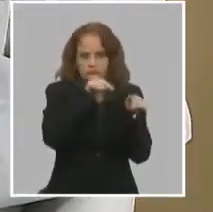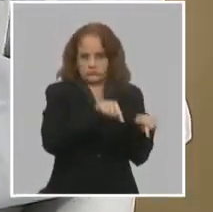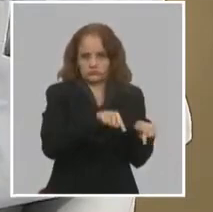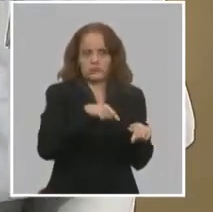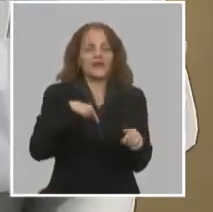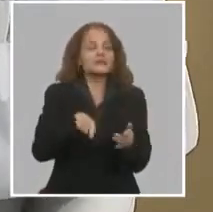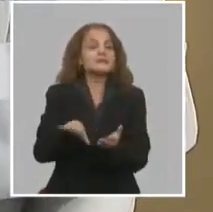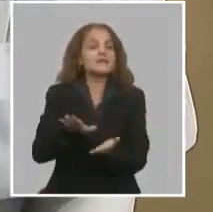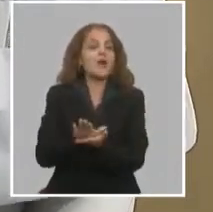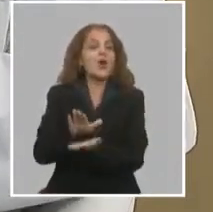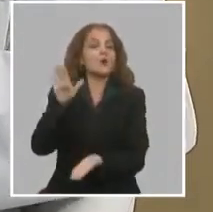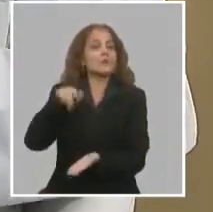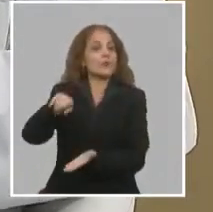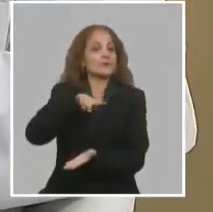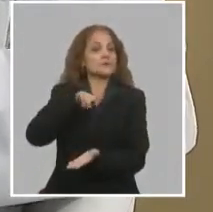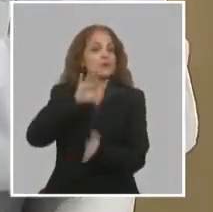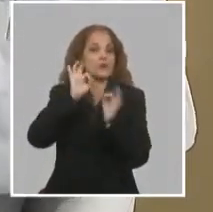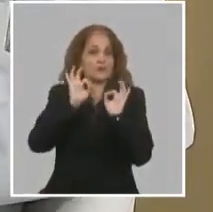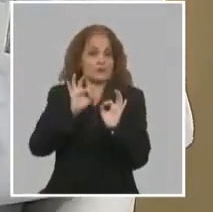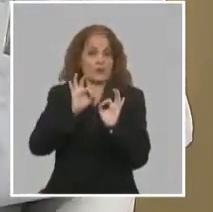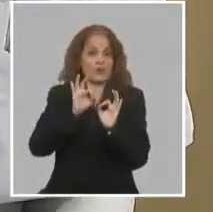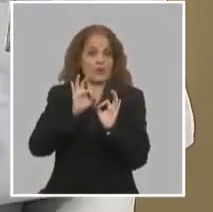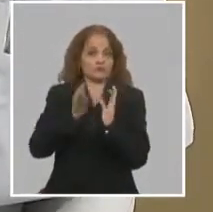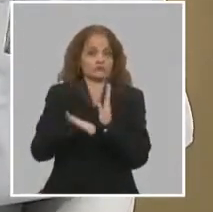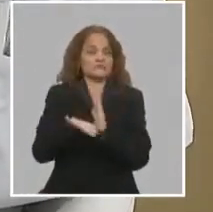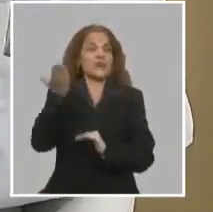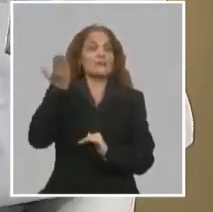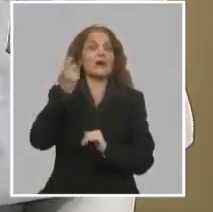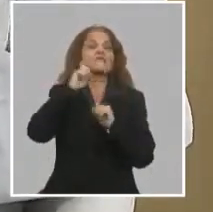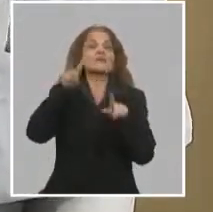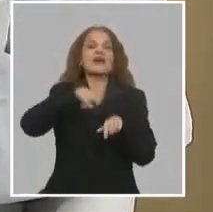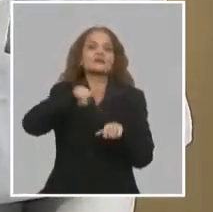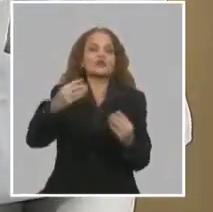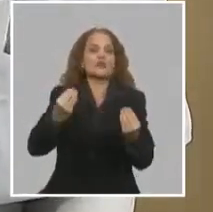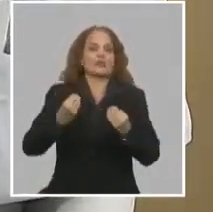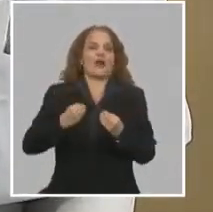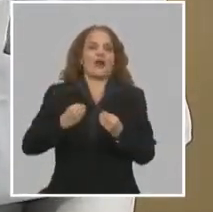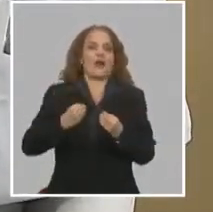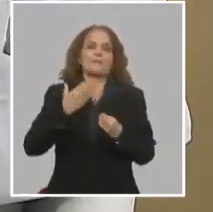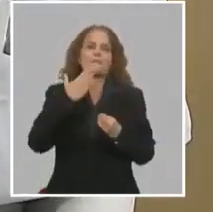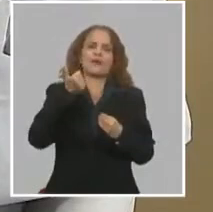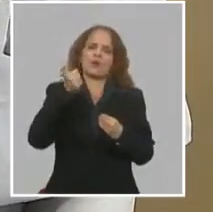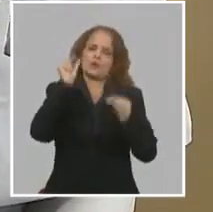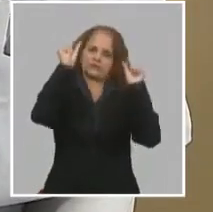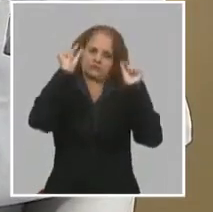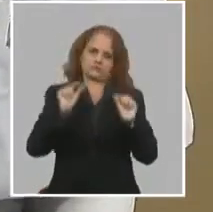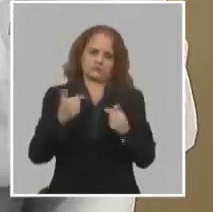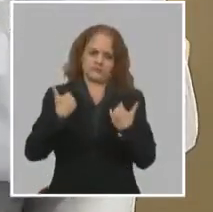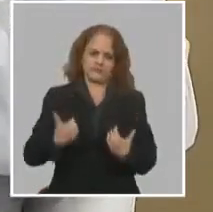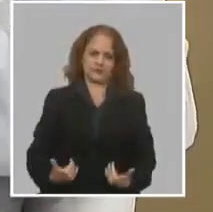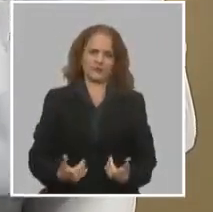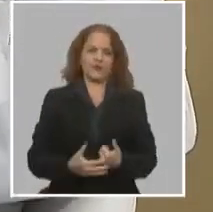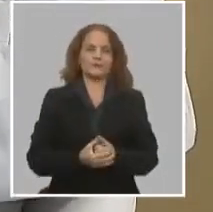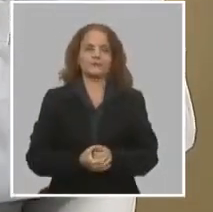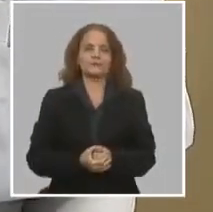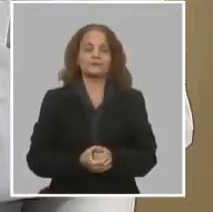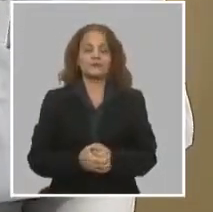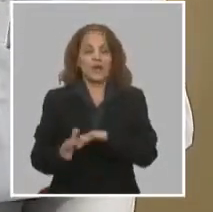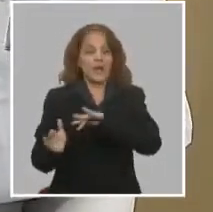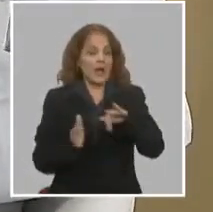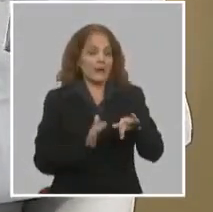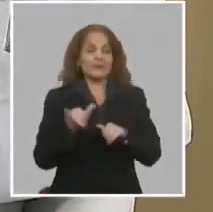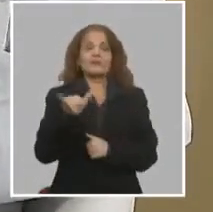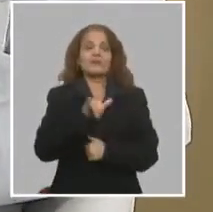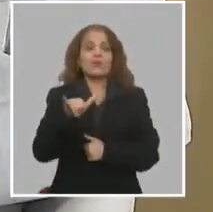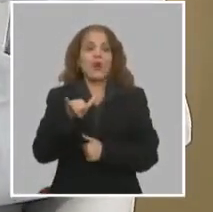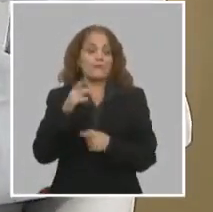compromiso con salvar vidas nos hace más humanos todos los días. Y yo creo que en el orden profesional